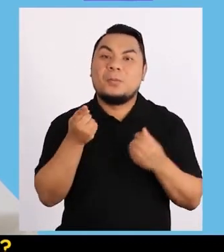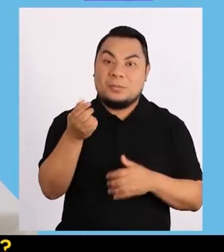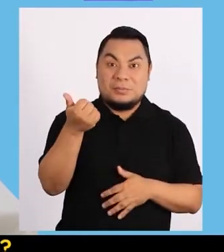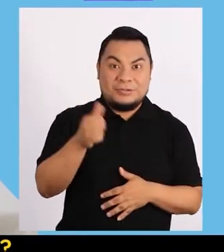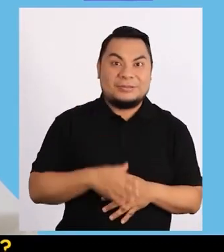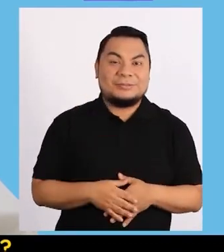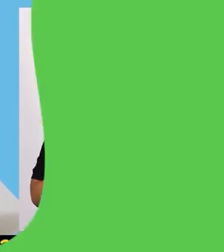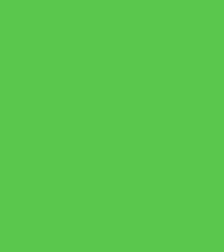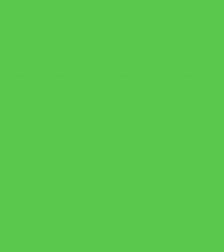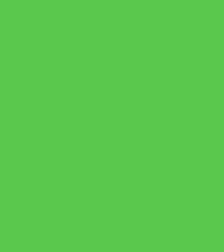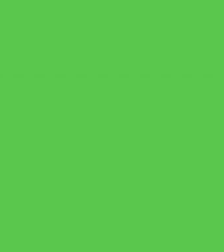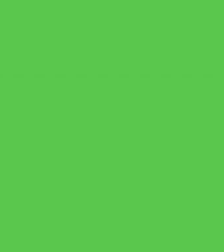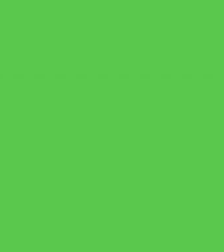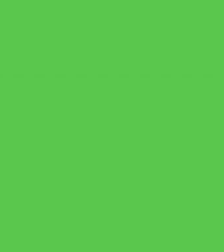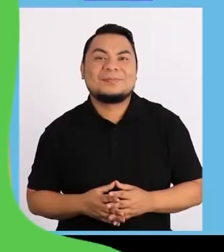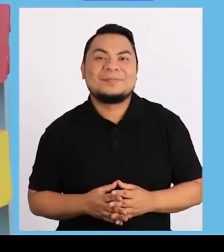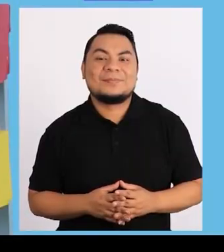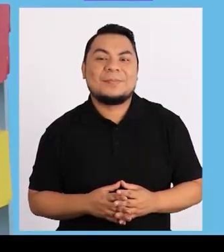¿Cómo les fue?